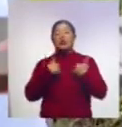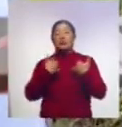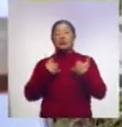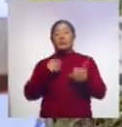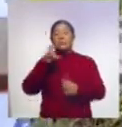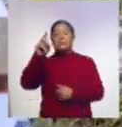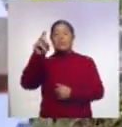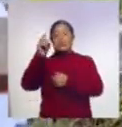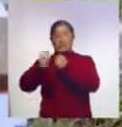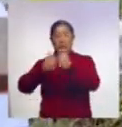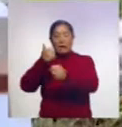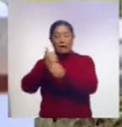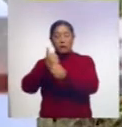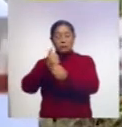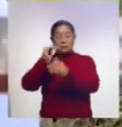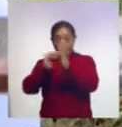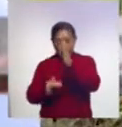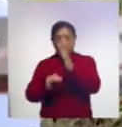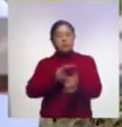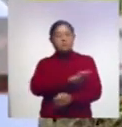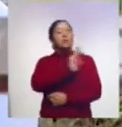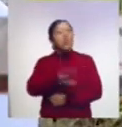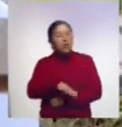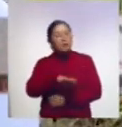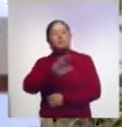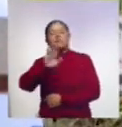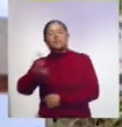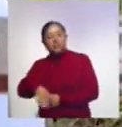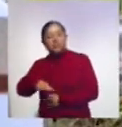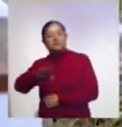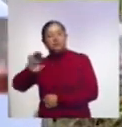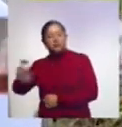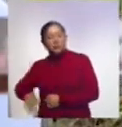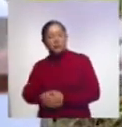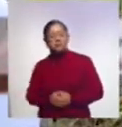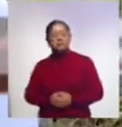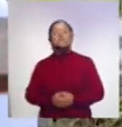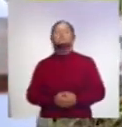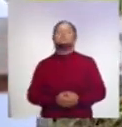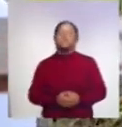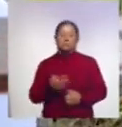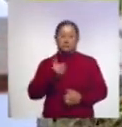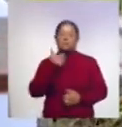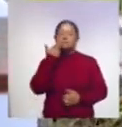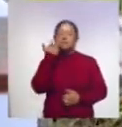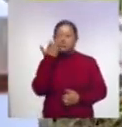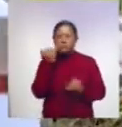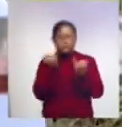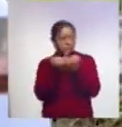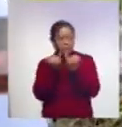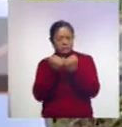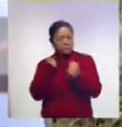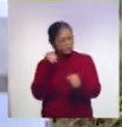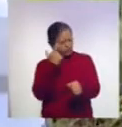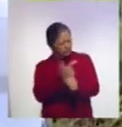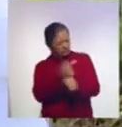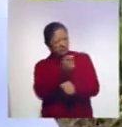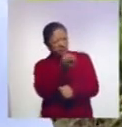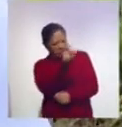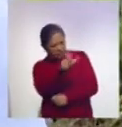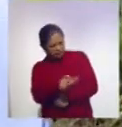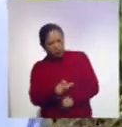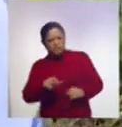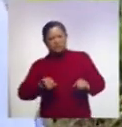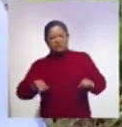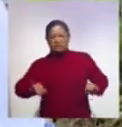Entonces es de gran importancia conocer cuáles son las causas ambientales, genéticas, Pues el interés es